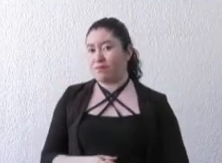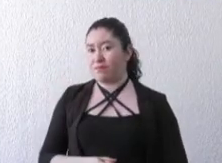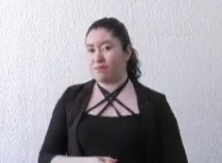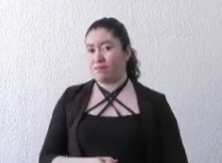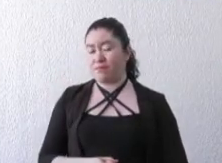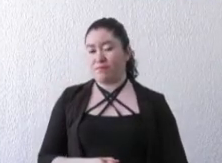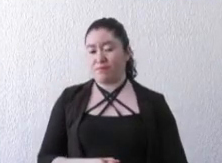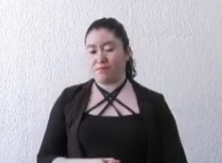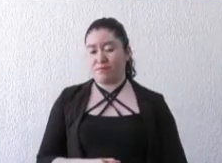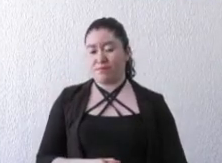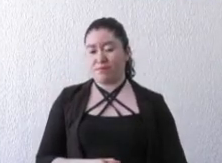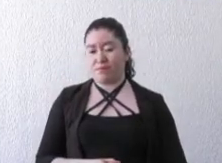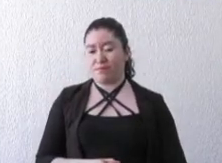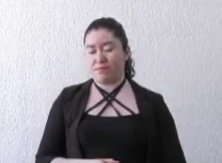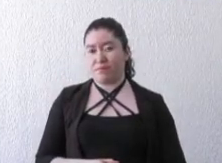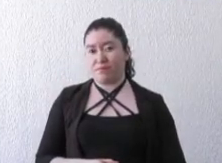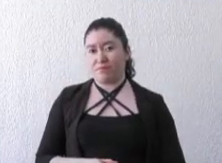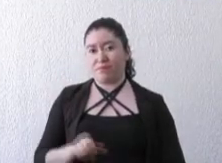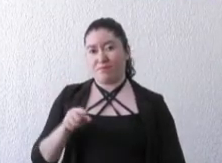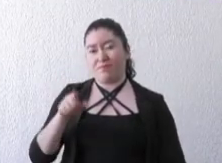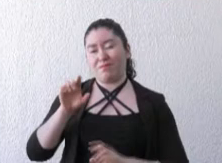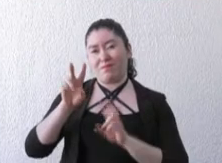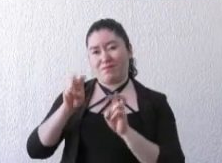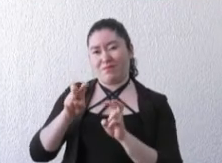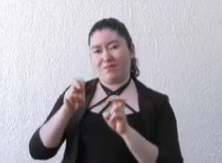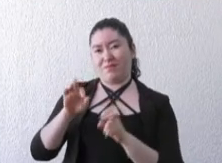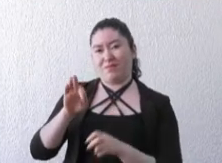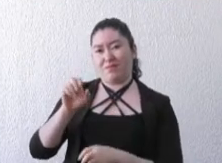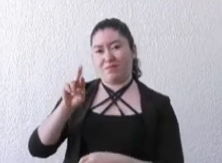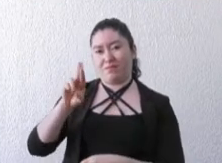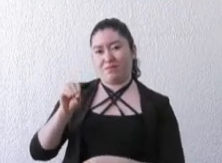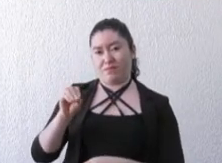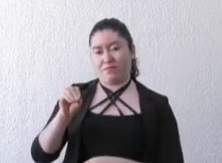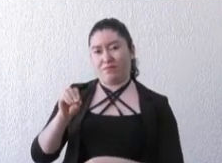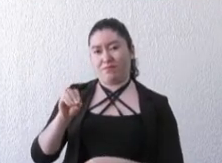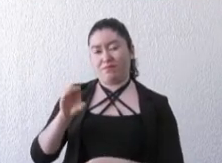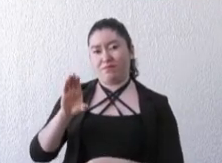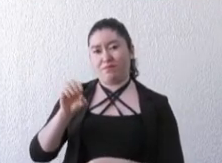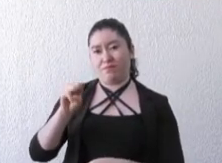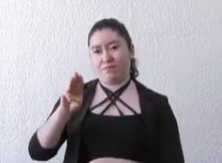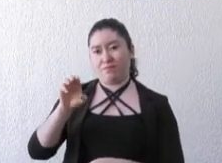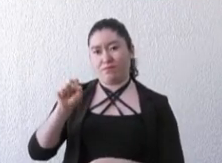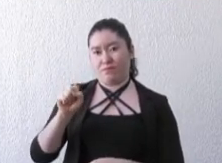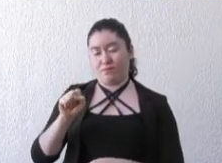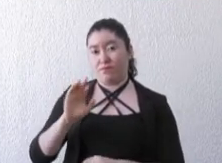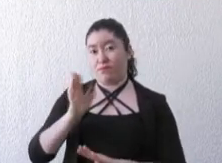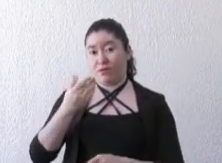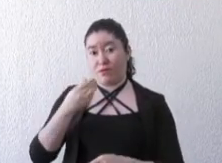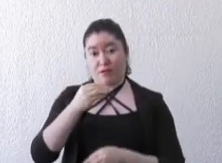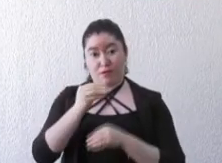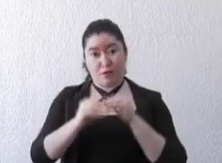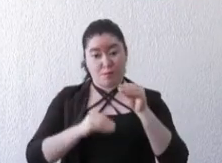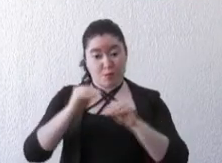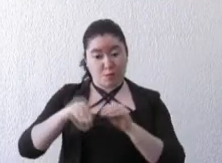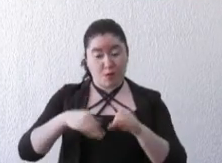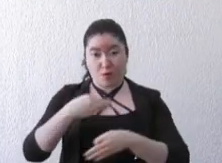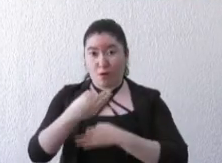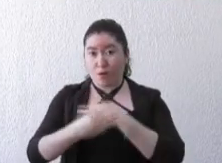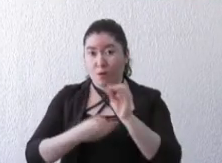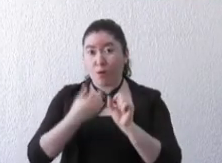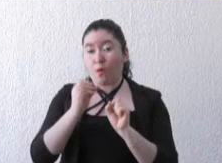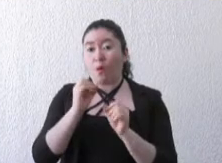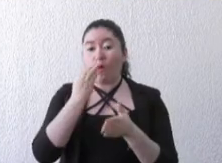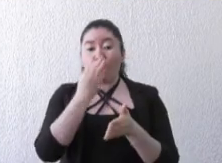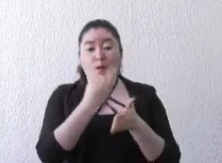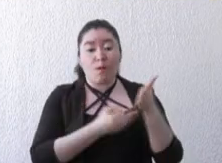respecto al Faro Cosmos, nada más una aclaración, si ya está totalmente equipado el faro o todavía requiere